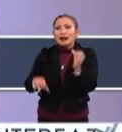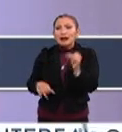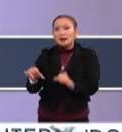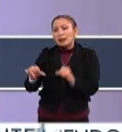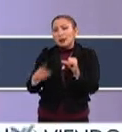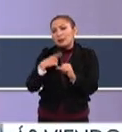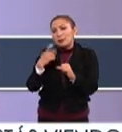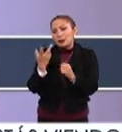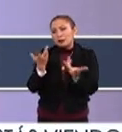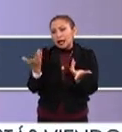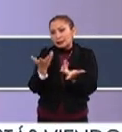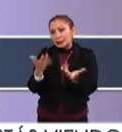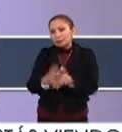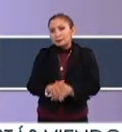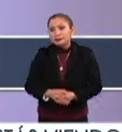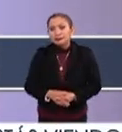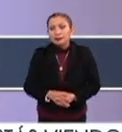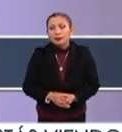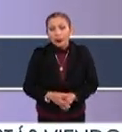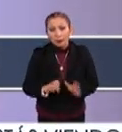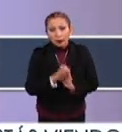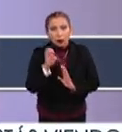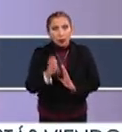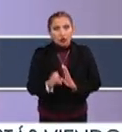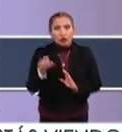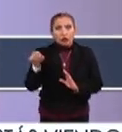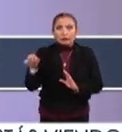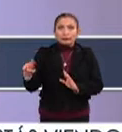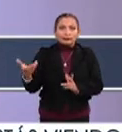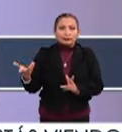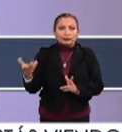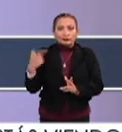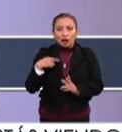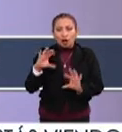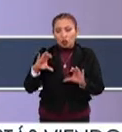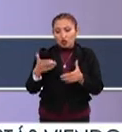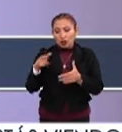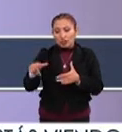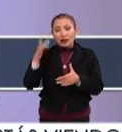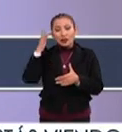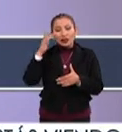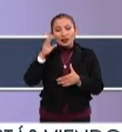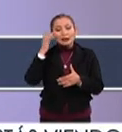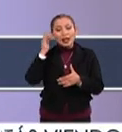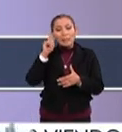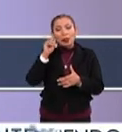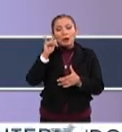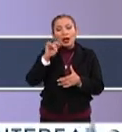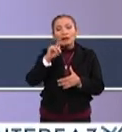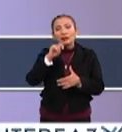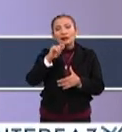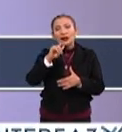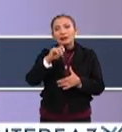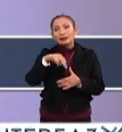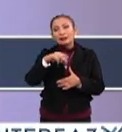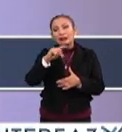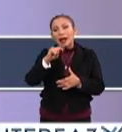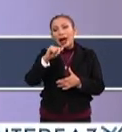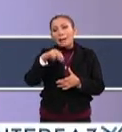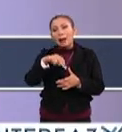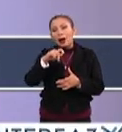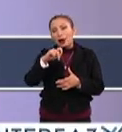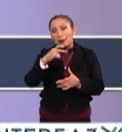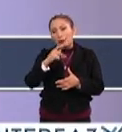actividades tienen que beneficiarse, pues, ¿no? Es el caso, por ejemplo, de la comunidad de San Pablito en Pahuatlán, donde ellos ganaron